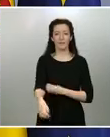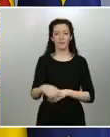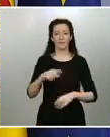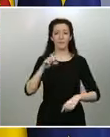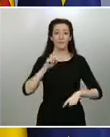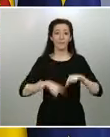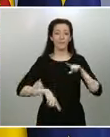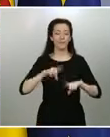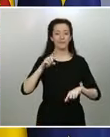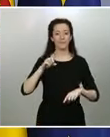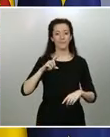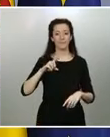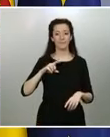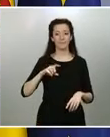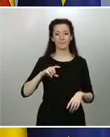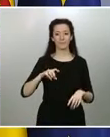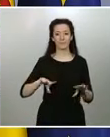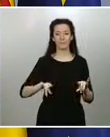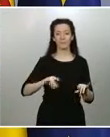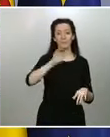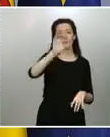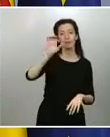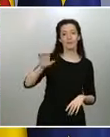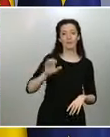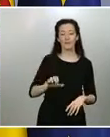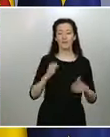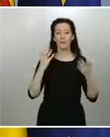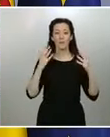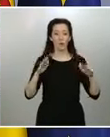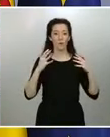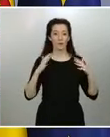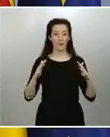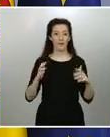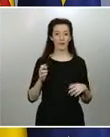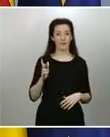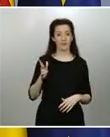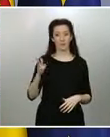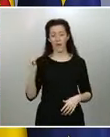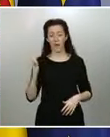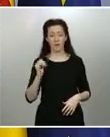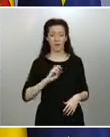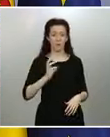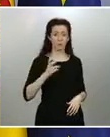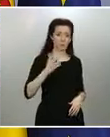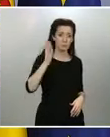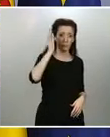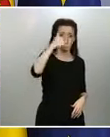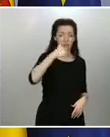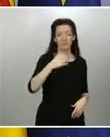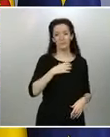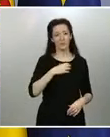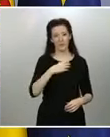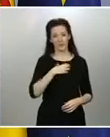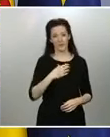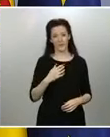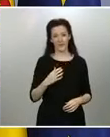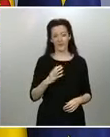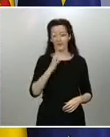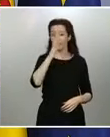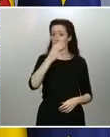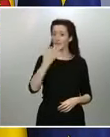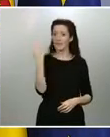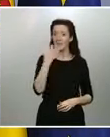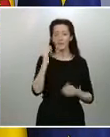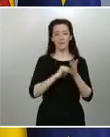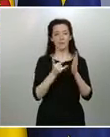ese derecho en función del territorio donde viva cada persona por eso es necesario un plan de sesgada nacional para